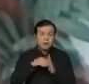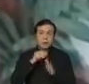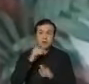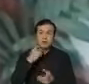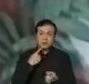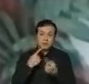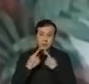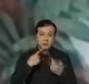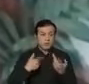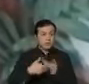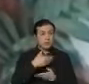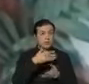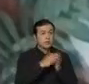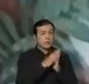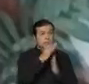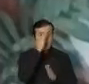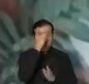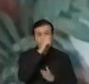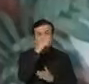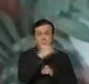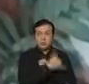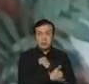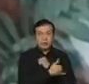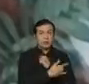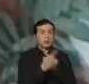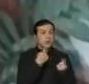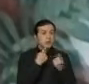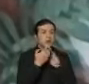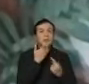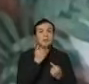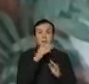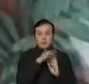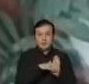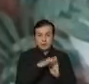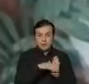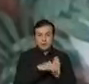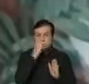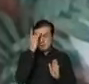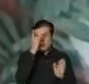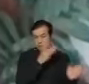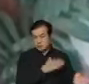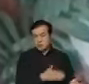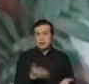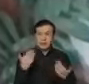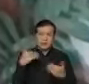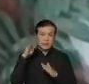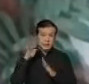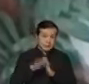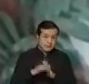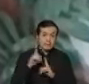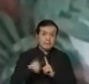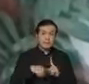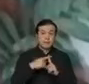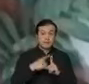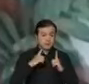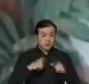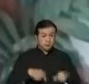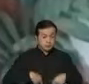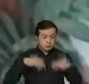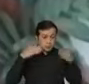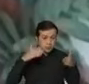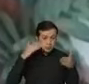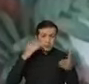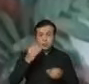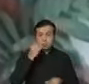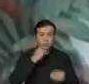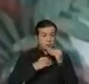ir a los créditos que tenemos con otros países para mejorar también esa situación de crédito. Nos corresponde mejorar la salud, nos corresponde preocuparnos por